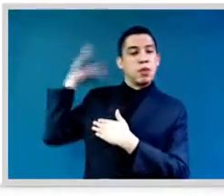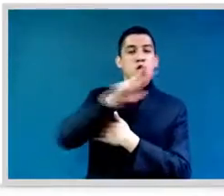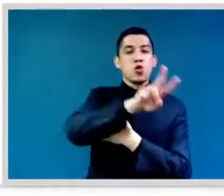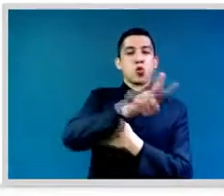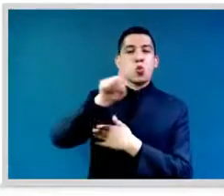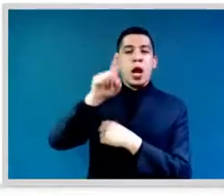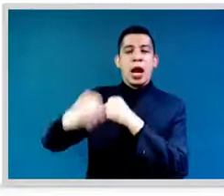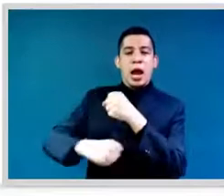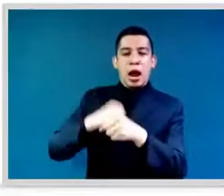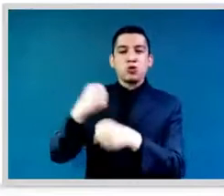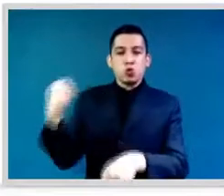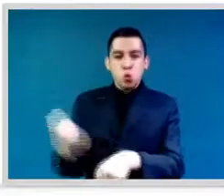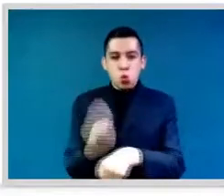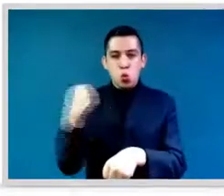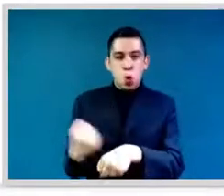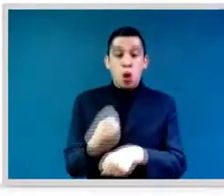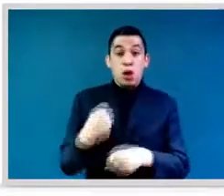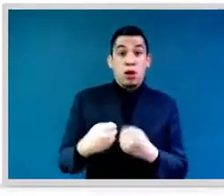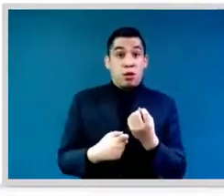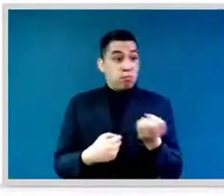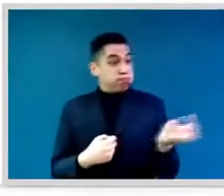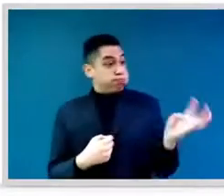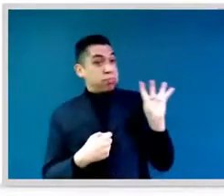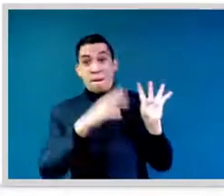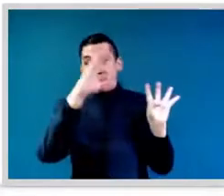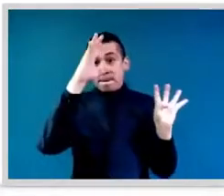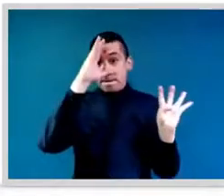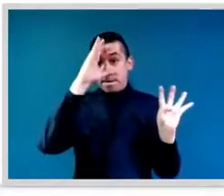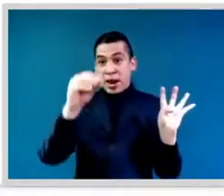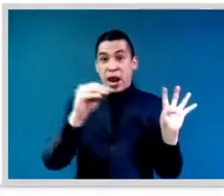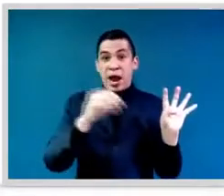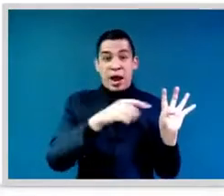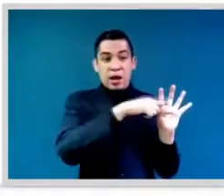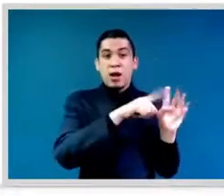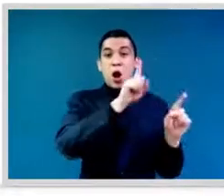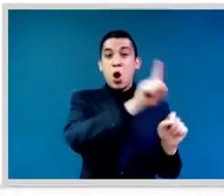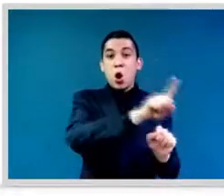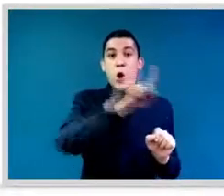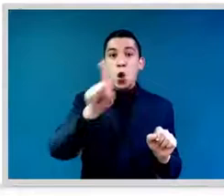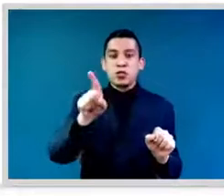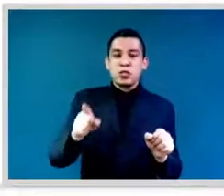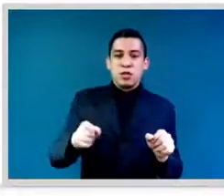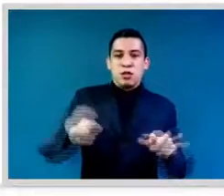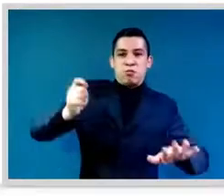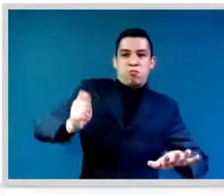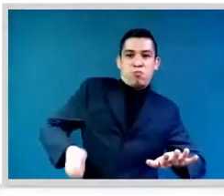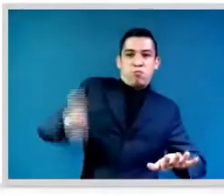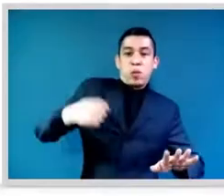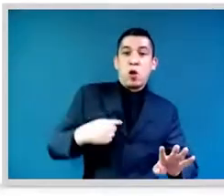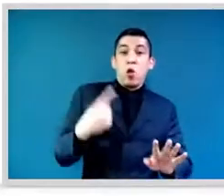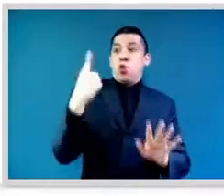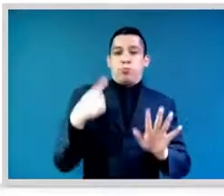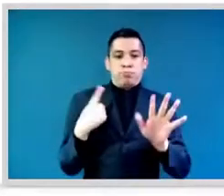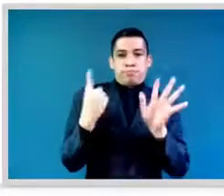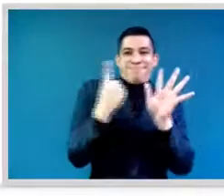entre los 11 que integramos esa Suprema Corte. Y en ese momento, cuando yo ingresé a la